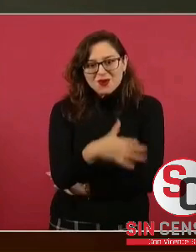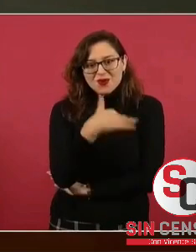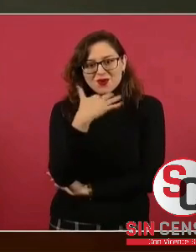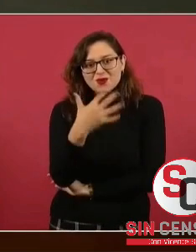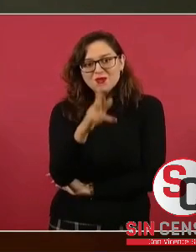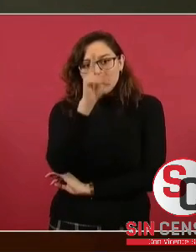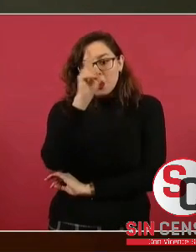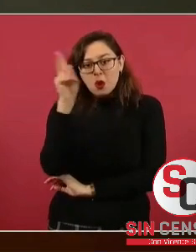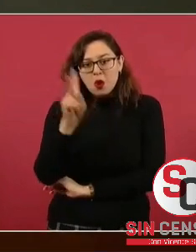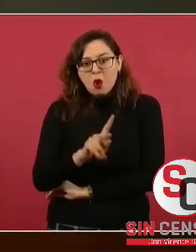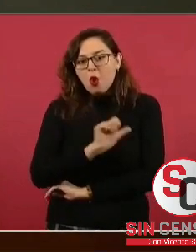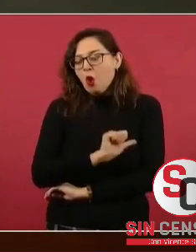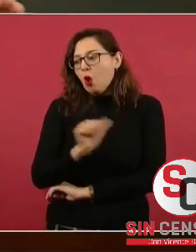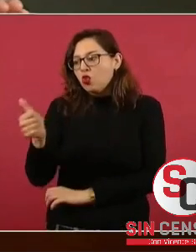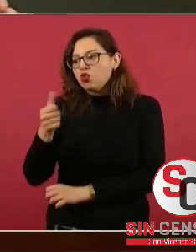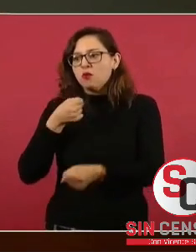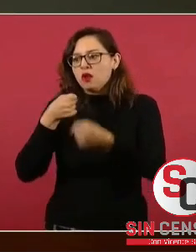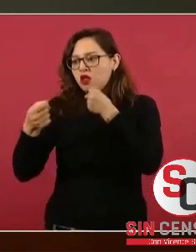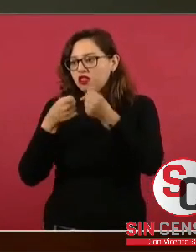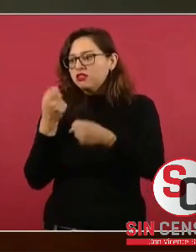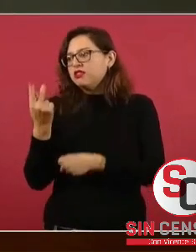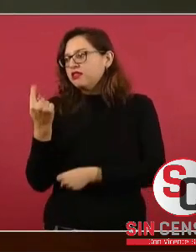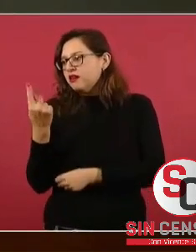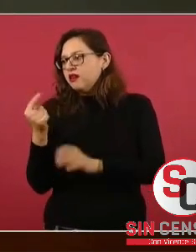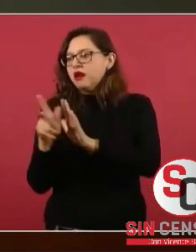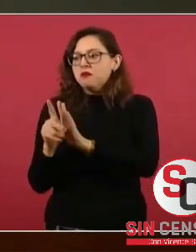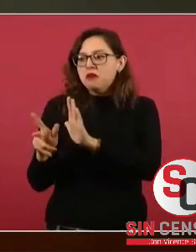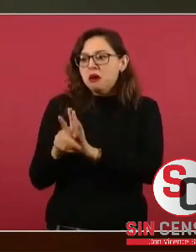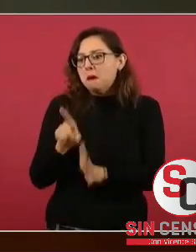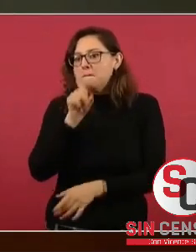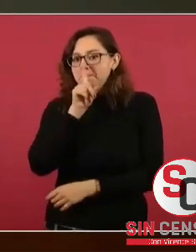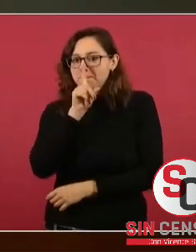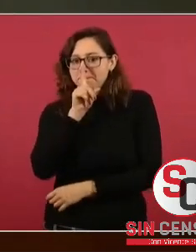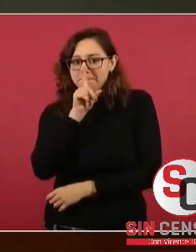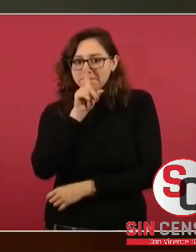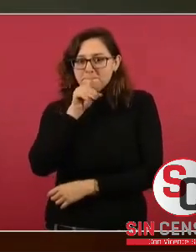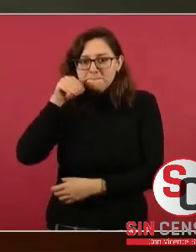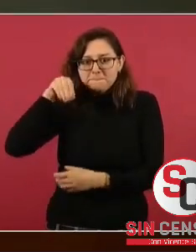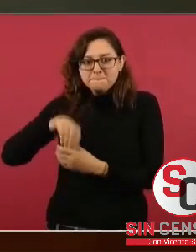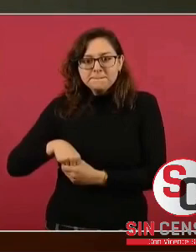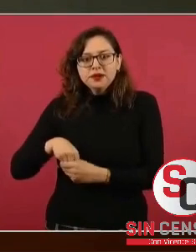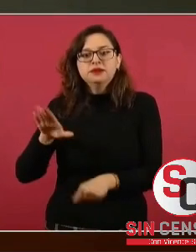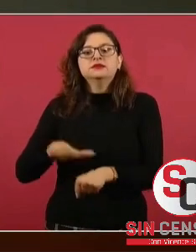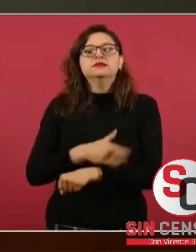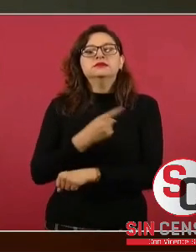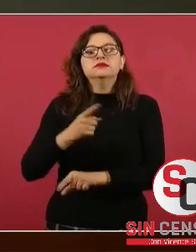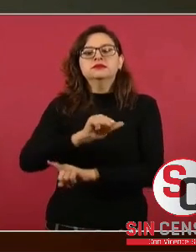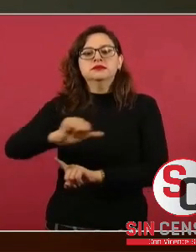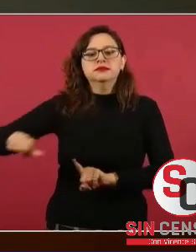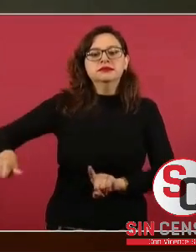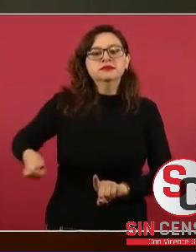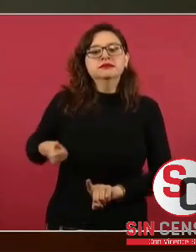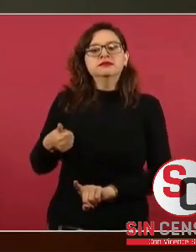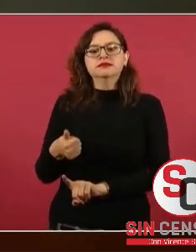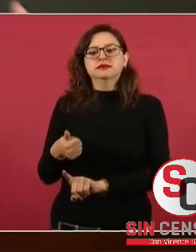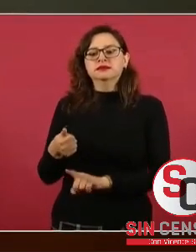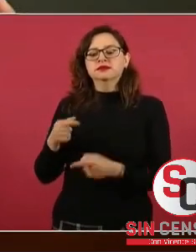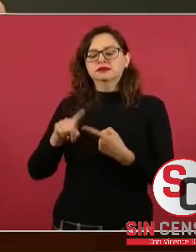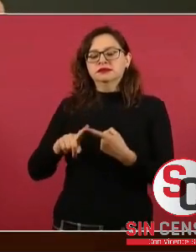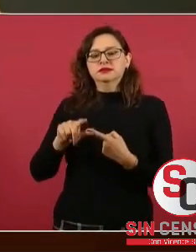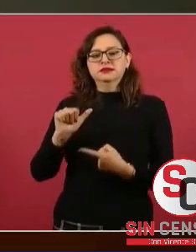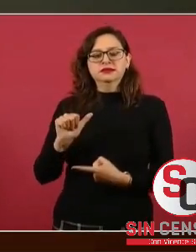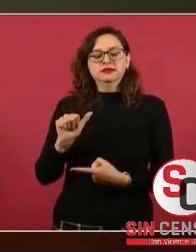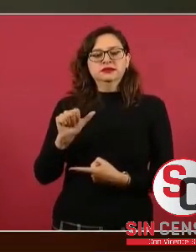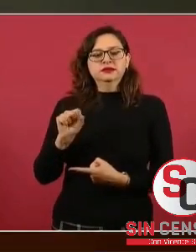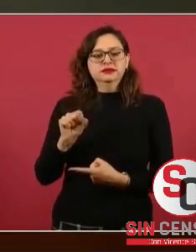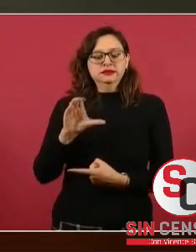medios no dicen absolutamente nada, porque hay poderes como el de Emilio Azcárraga, dueño también de